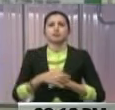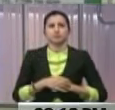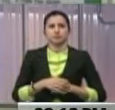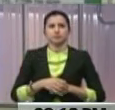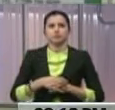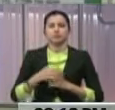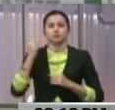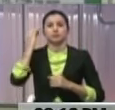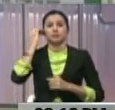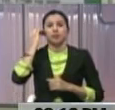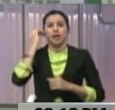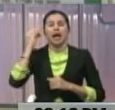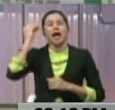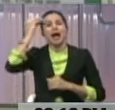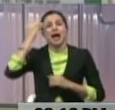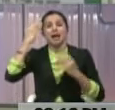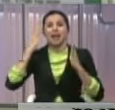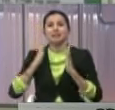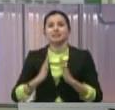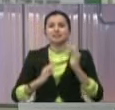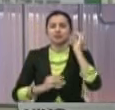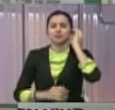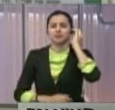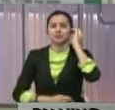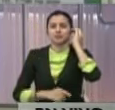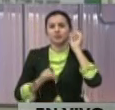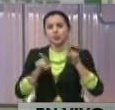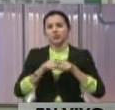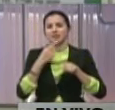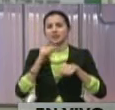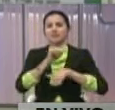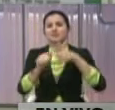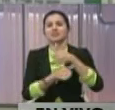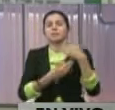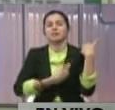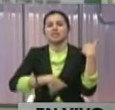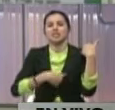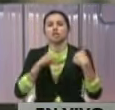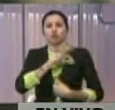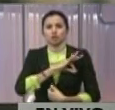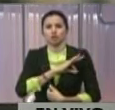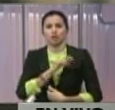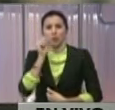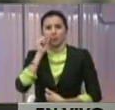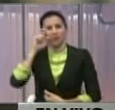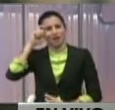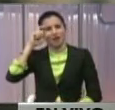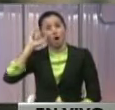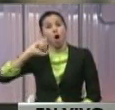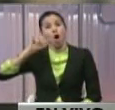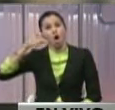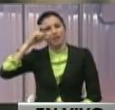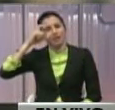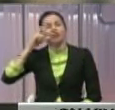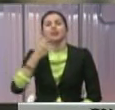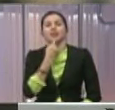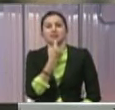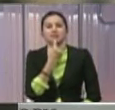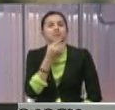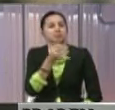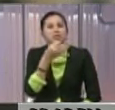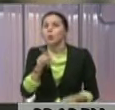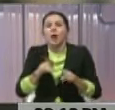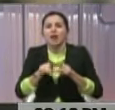permanentes que tendremos aquí, como decía el vicepresidente para la área social, Jorge Arreaza, para dar respuestas, si se quiere, en el